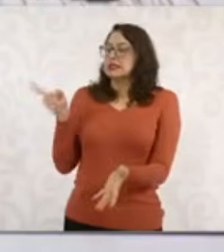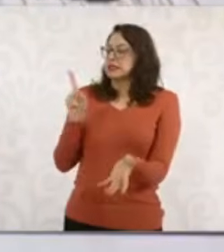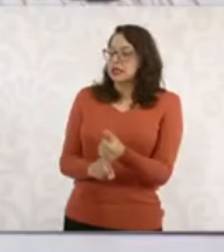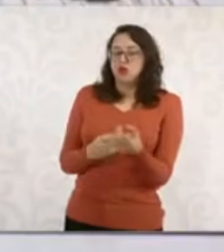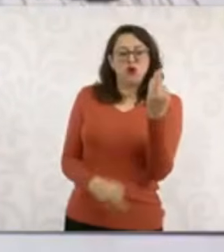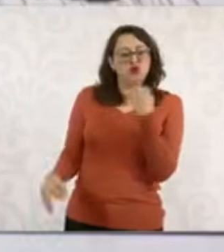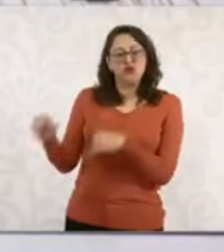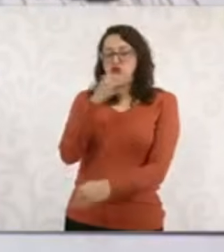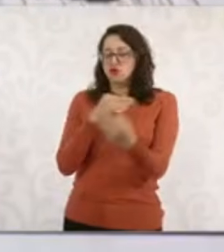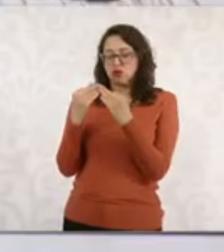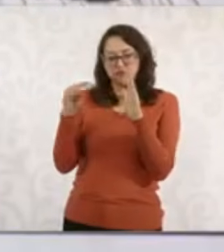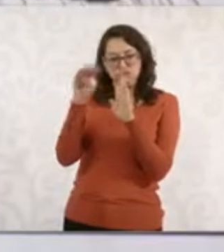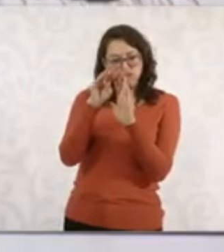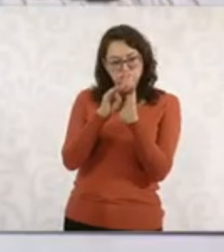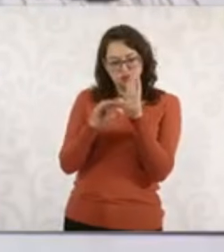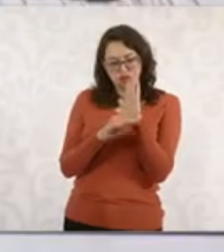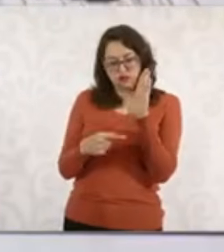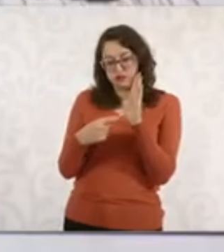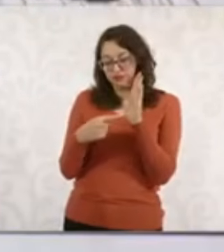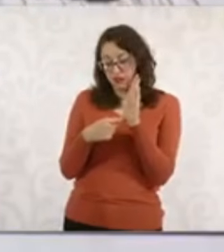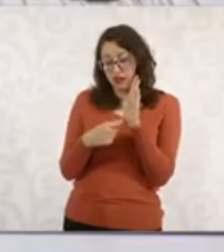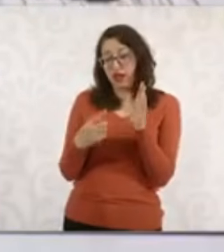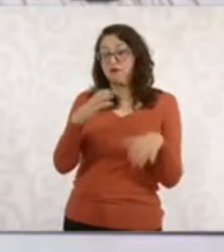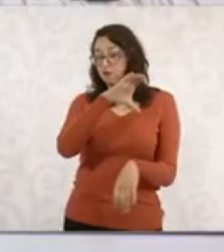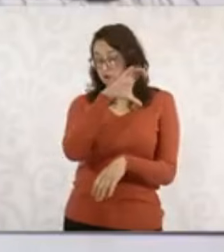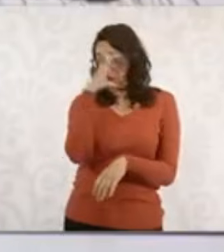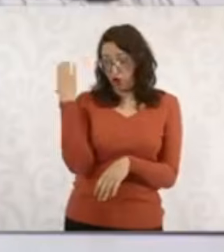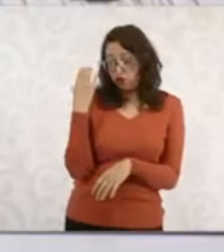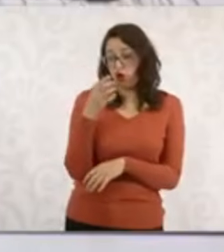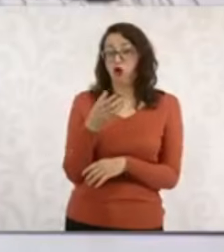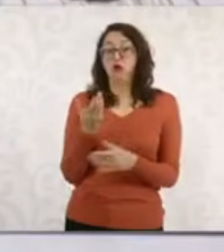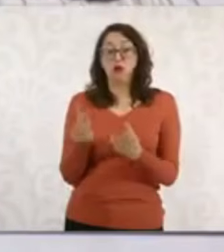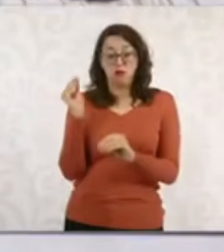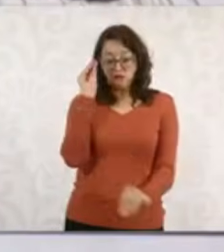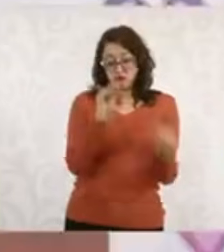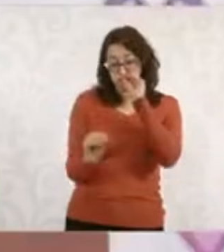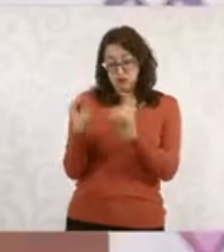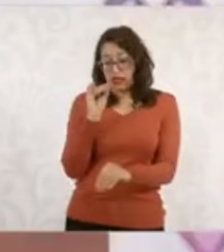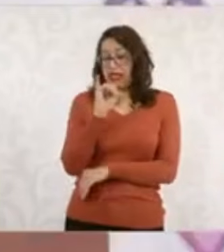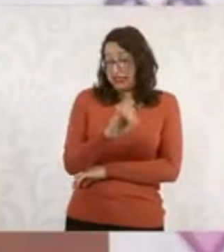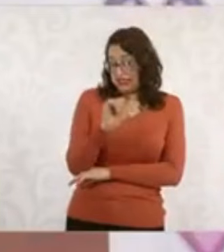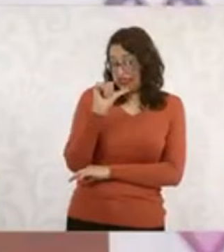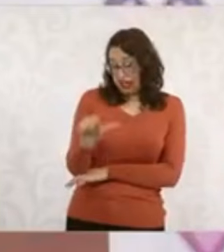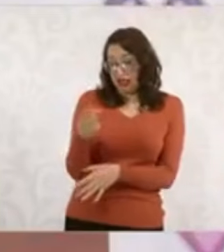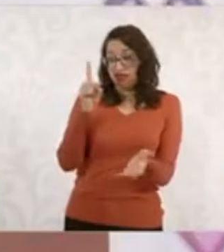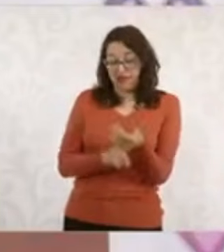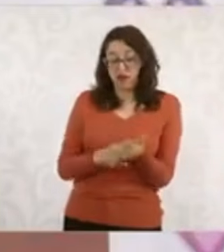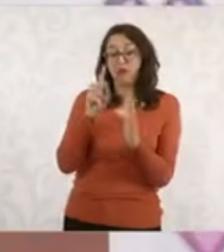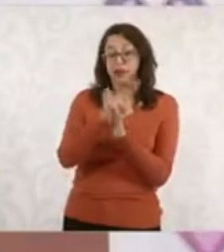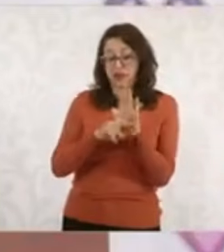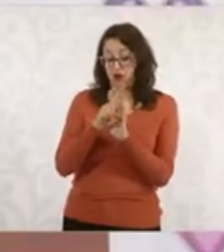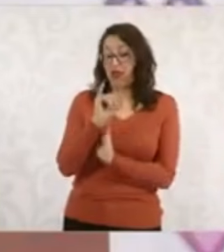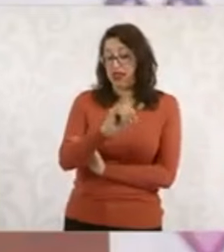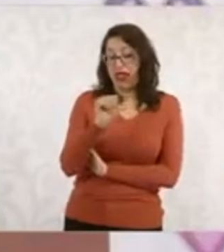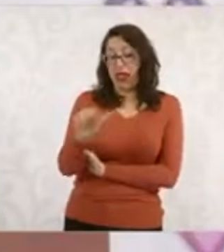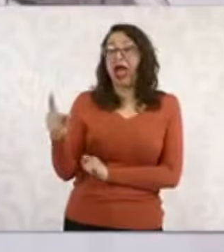una política que cuando hay una fotografía o alguna información de inteligencia artificial, un video,